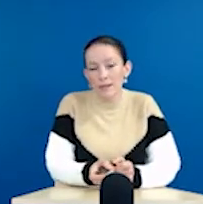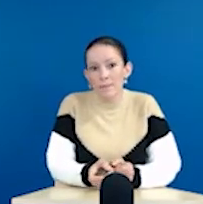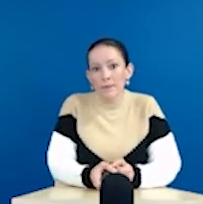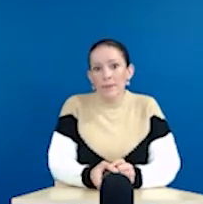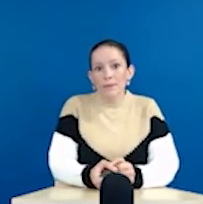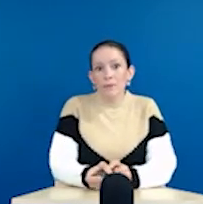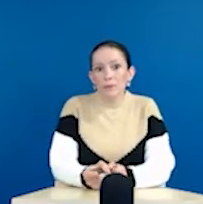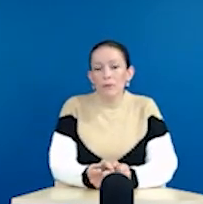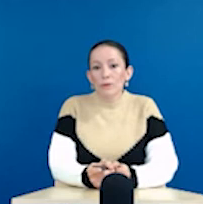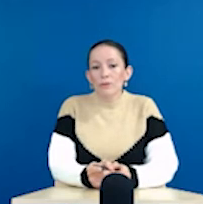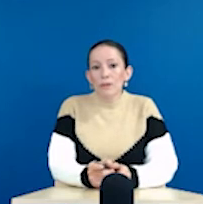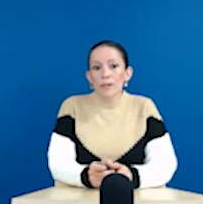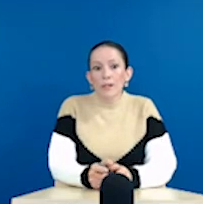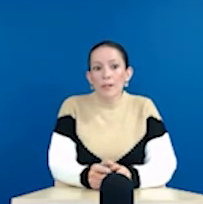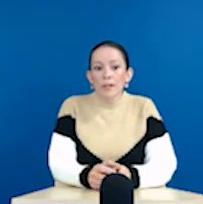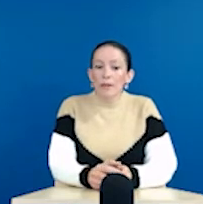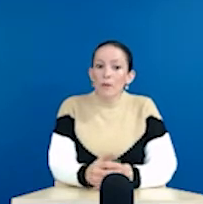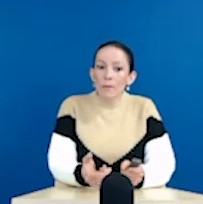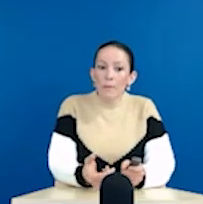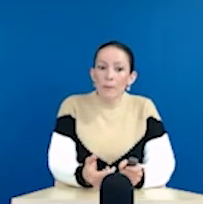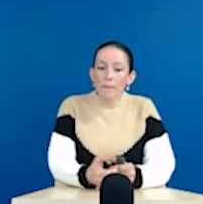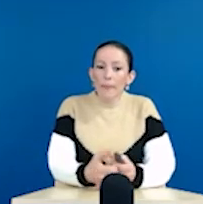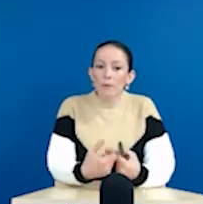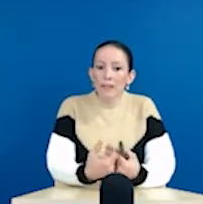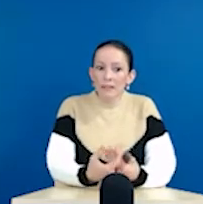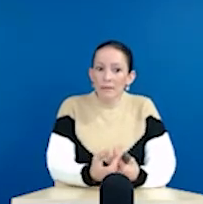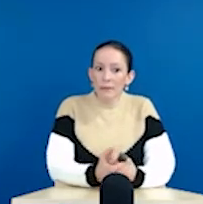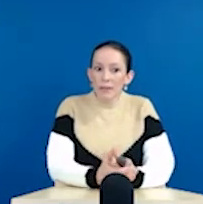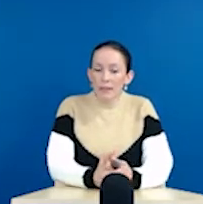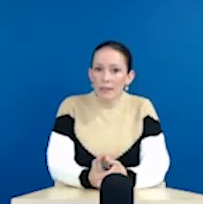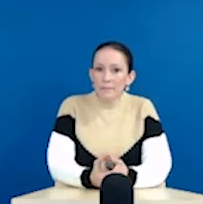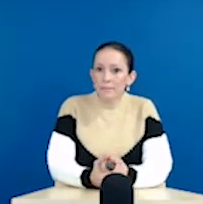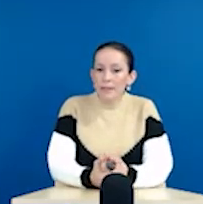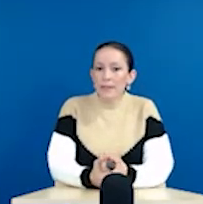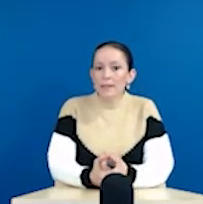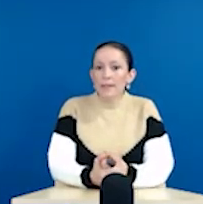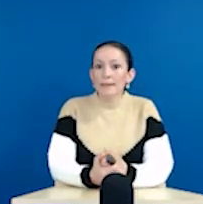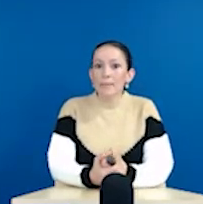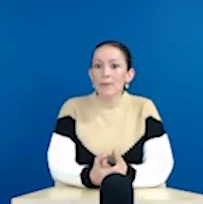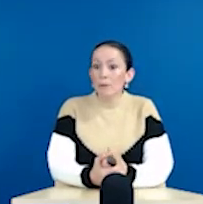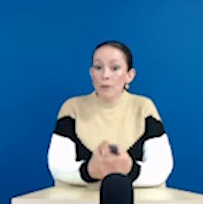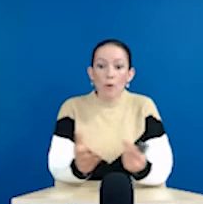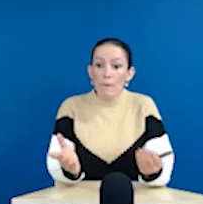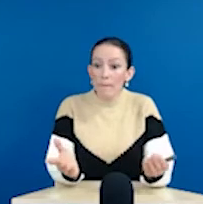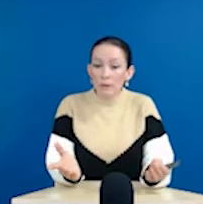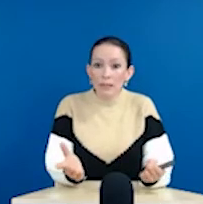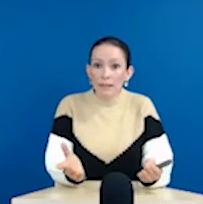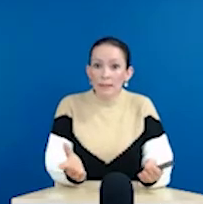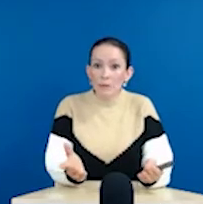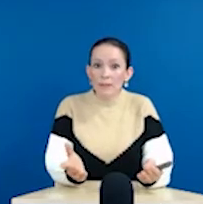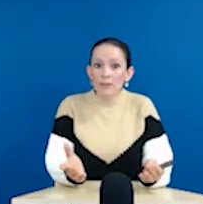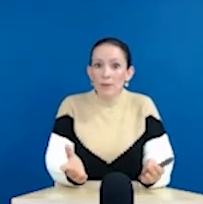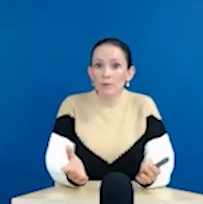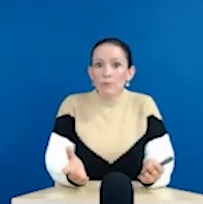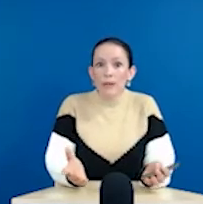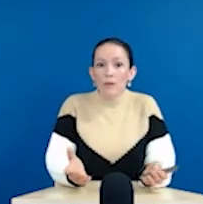emocional. Nosotros, como auxiliares de enfermería, o como personal de la